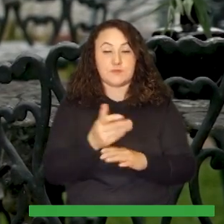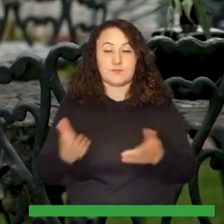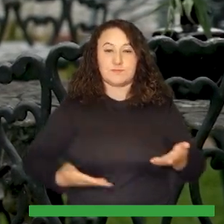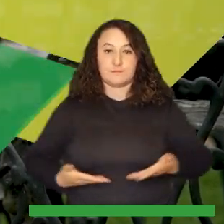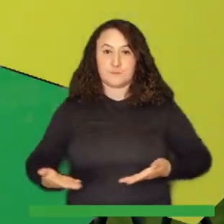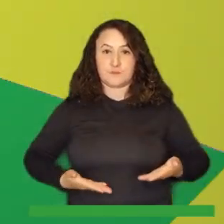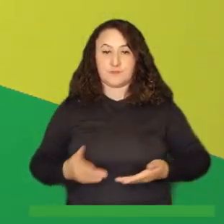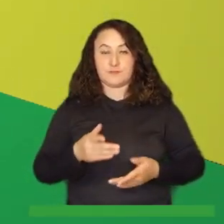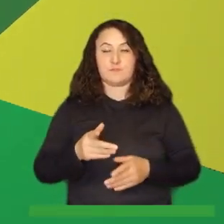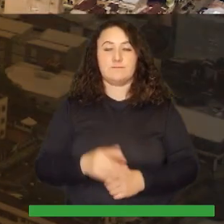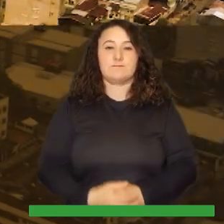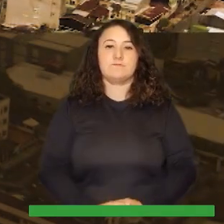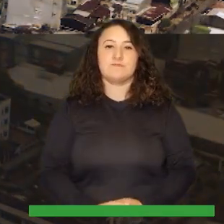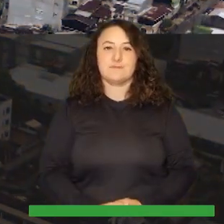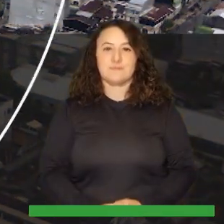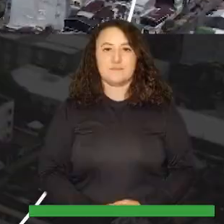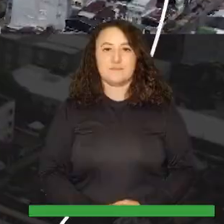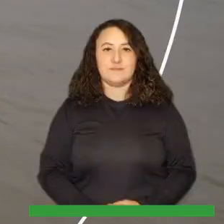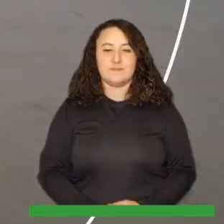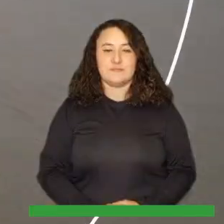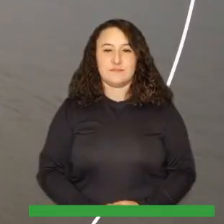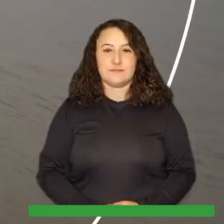comerciales.